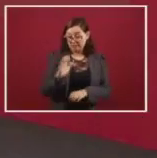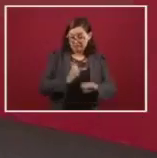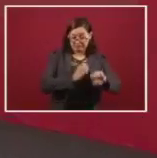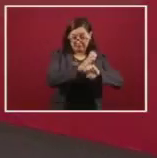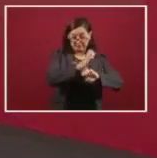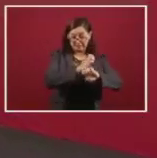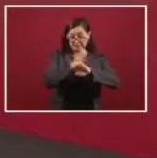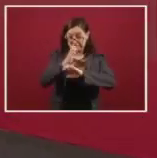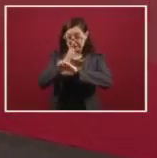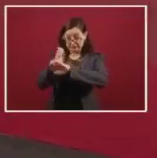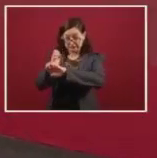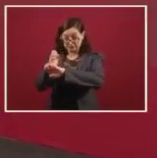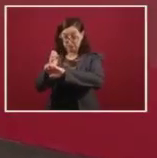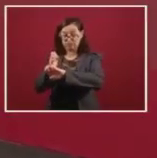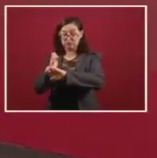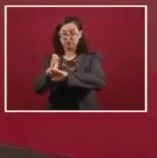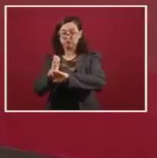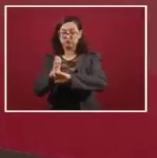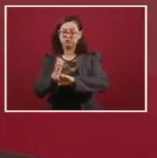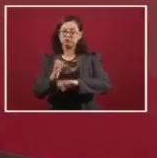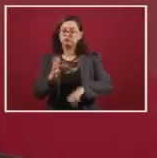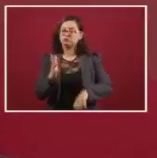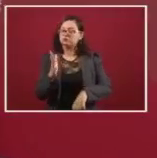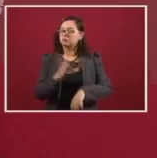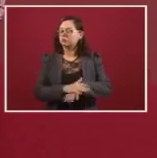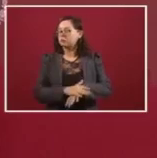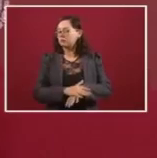que son los que nos alteran